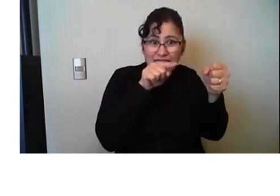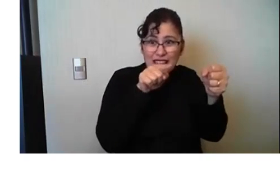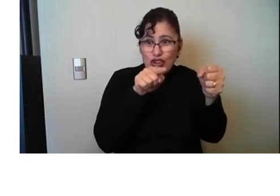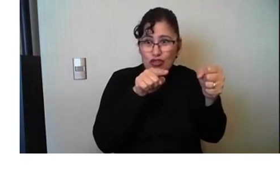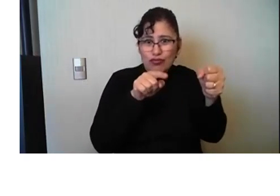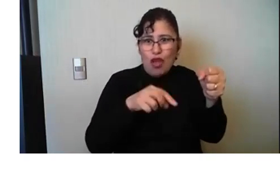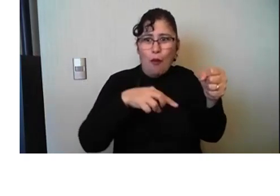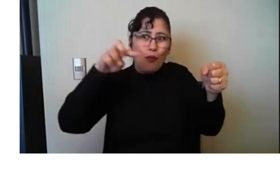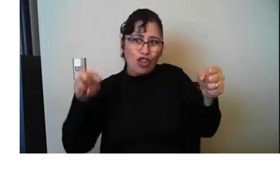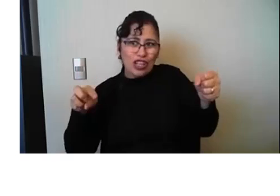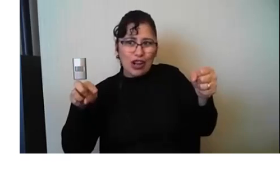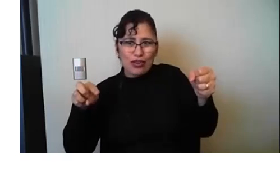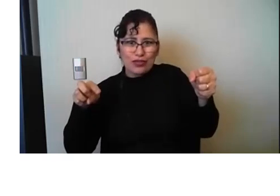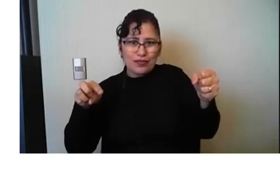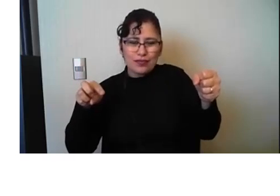esto es posterior,